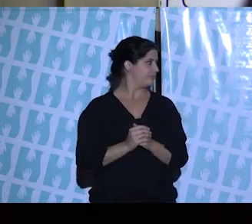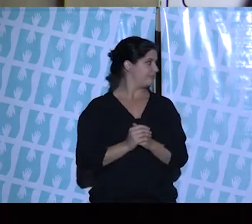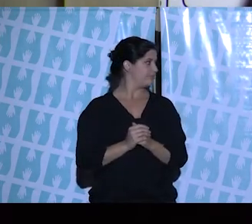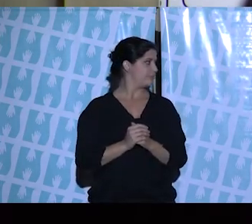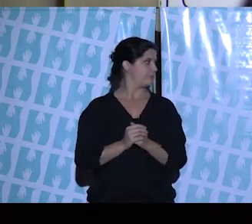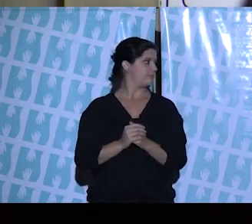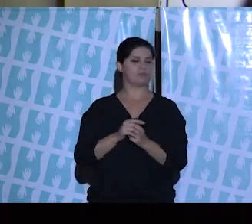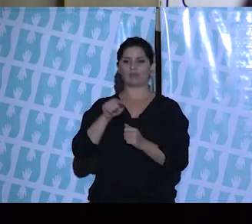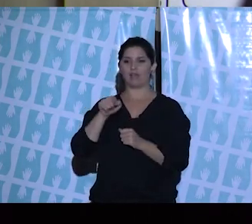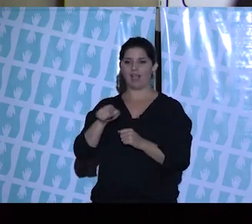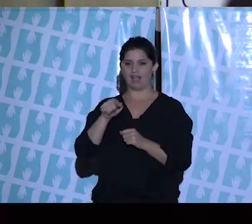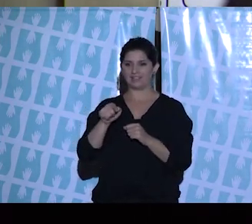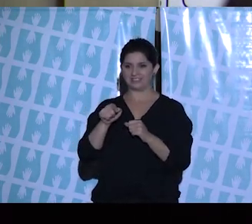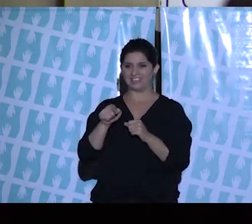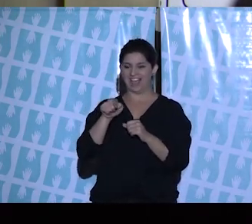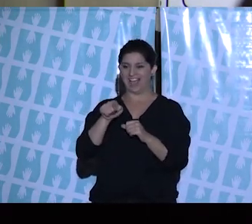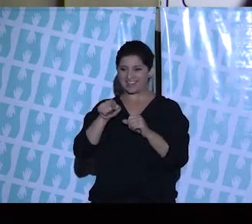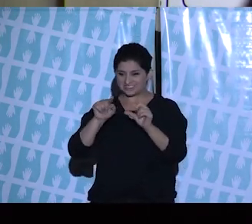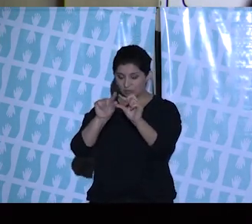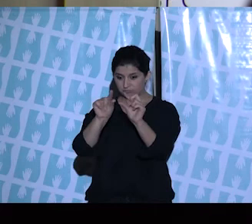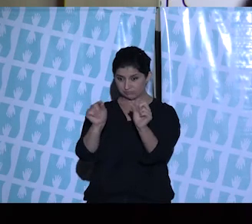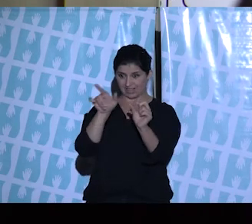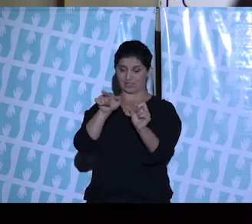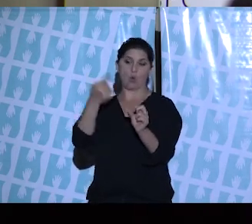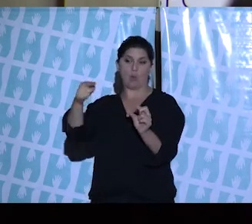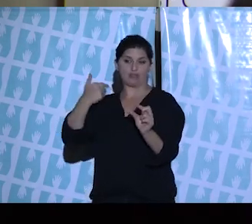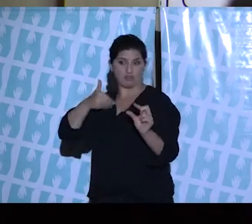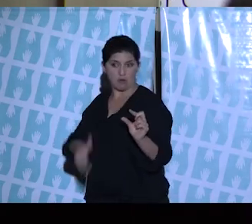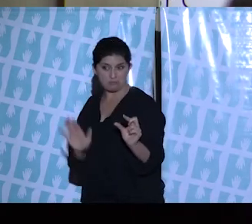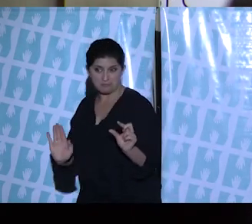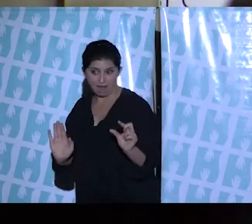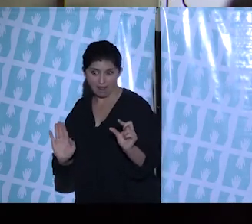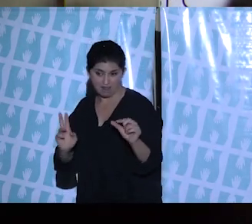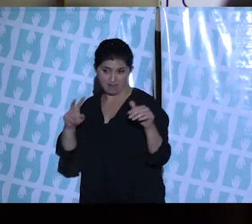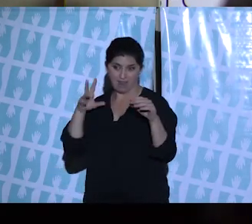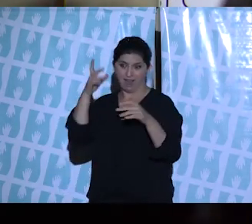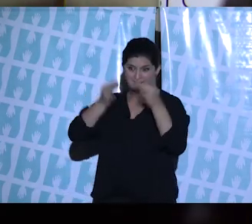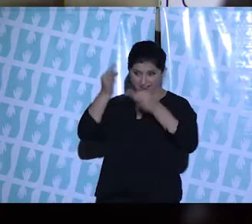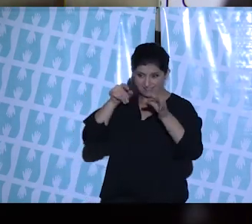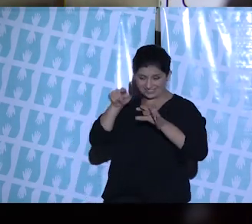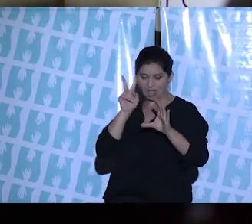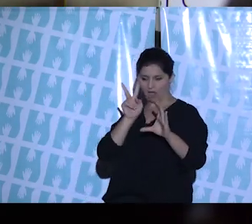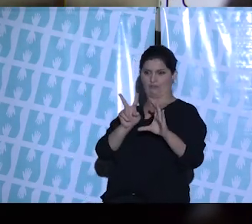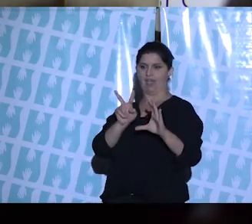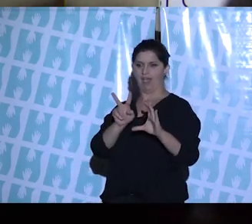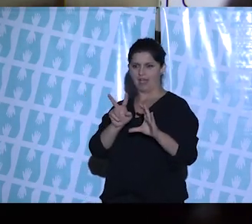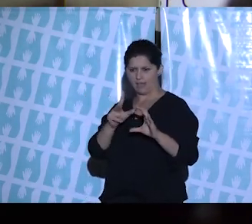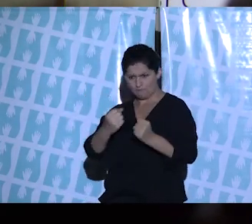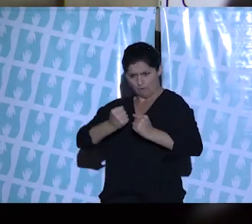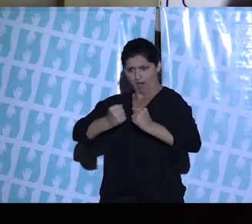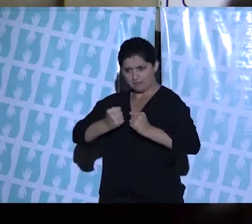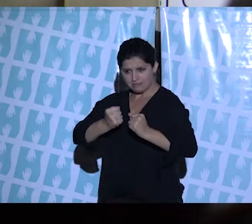Esa zona, en condiciones normales, en el fluorodopa PET o en el DaT-scan, se la ve sólidamente